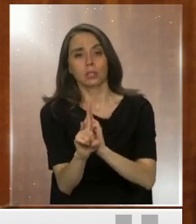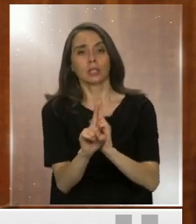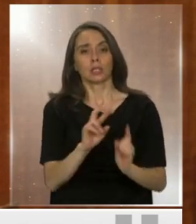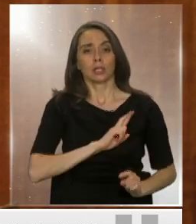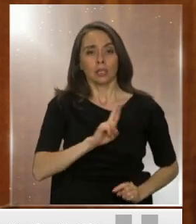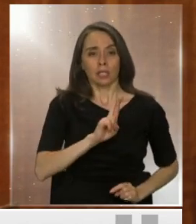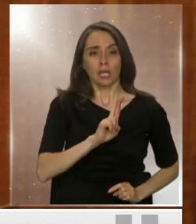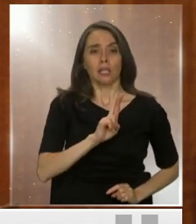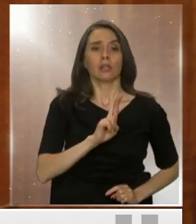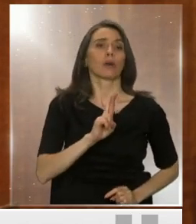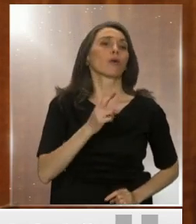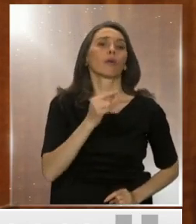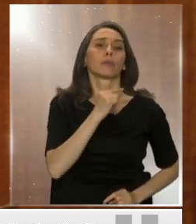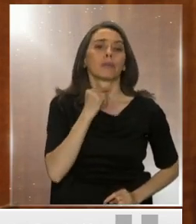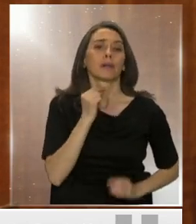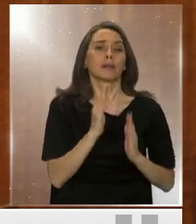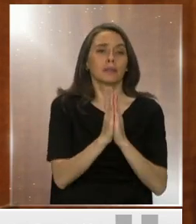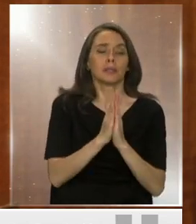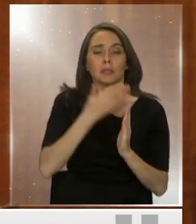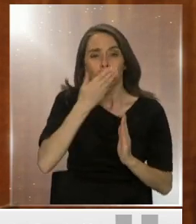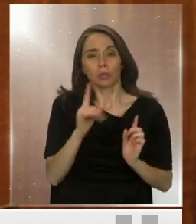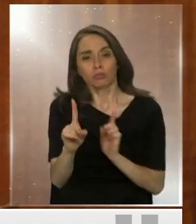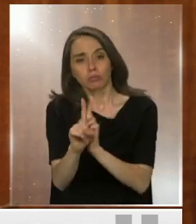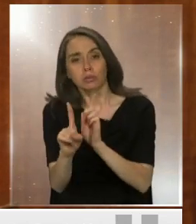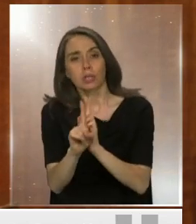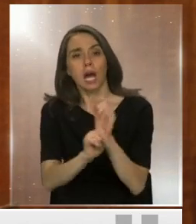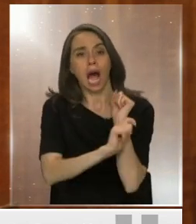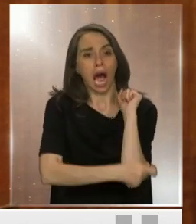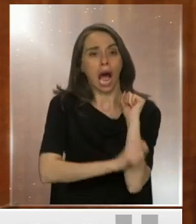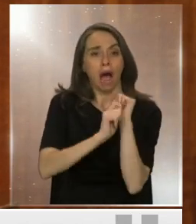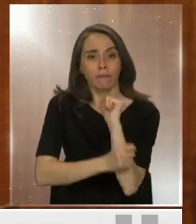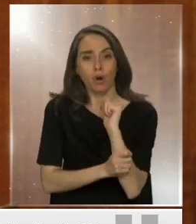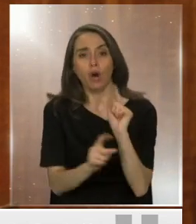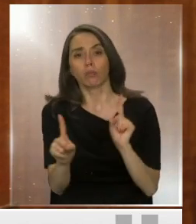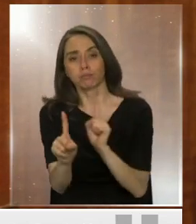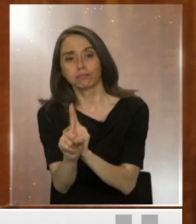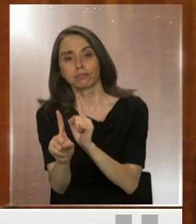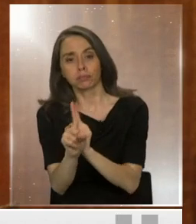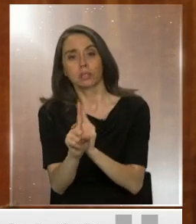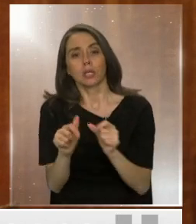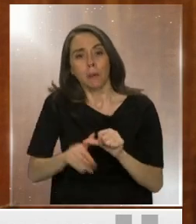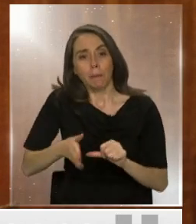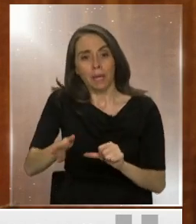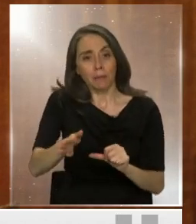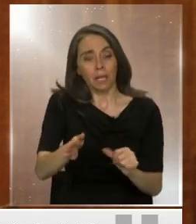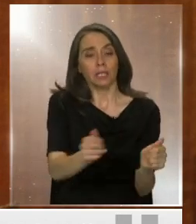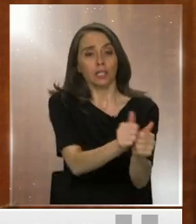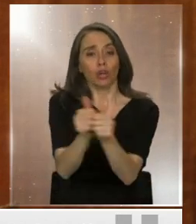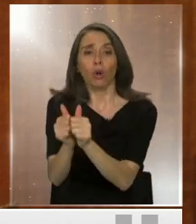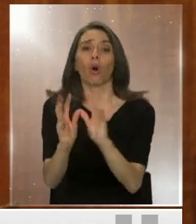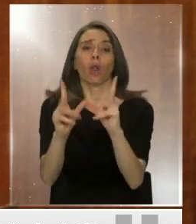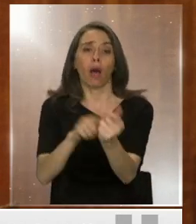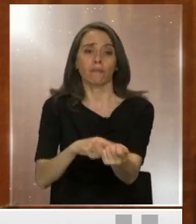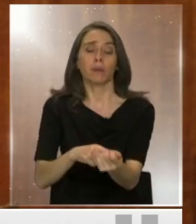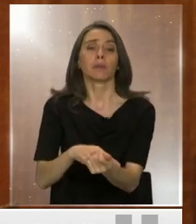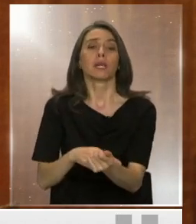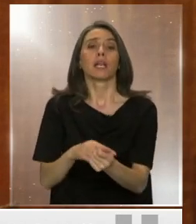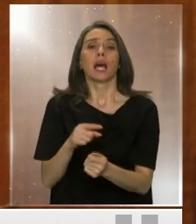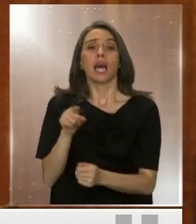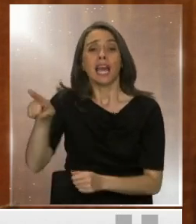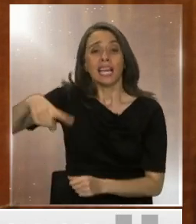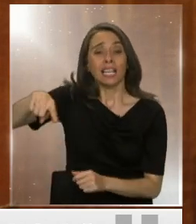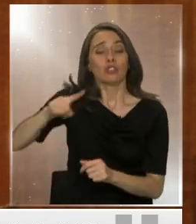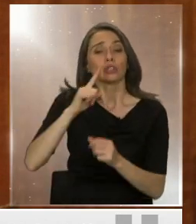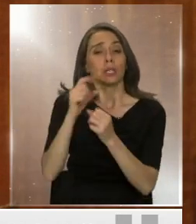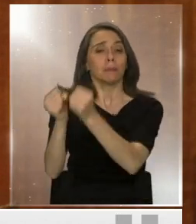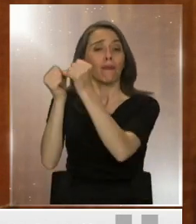religiosa abogados hemos estado en forma permanente con ellos porque sentimos el dolor quizás no es la forma